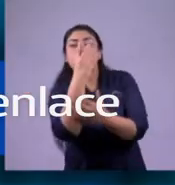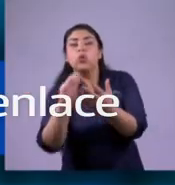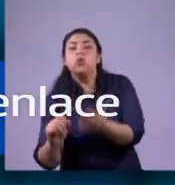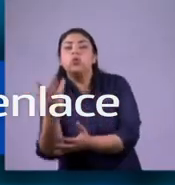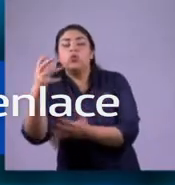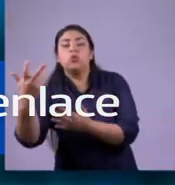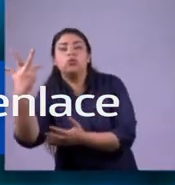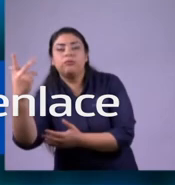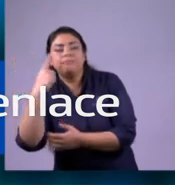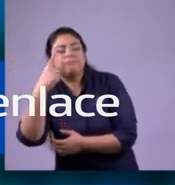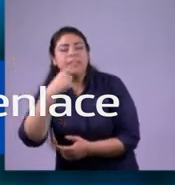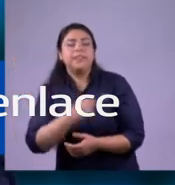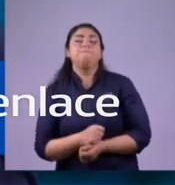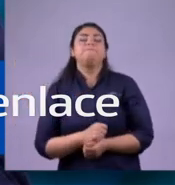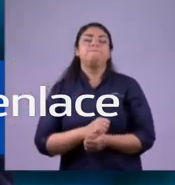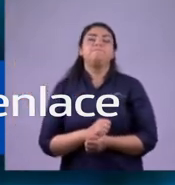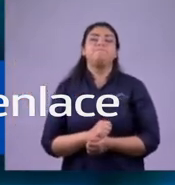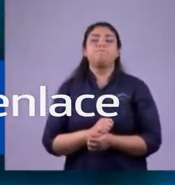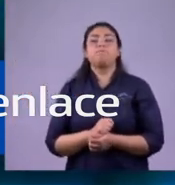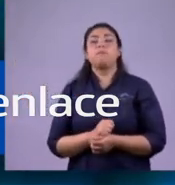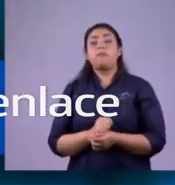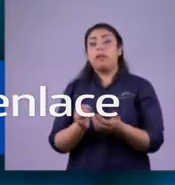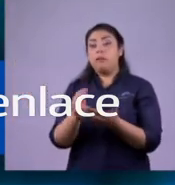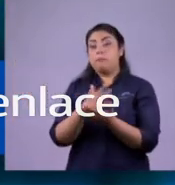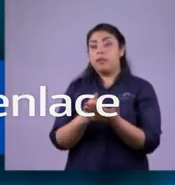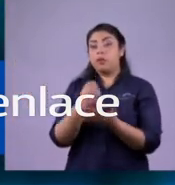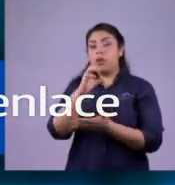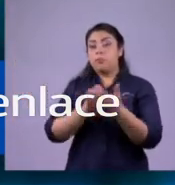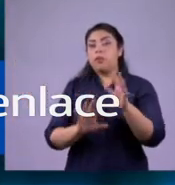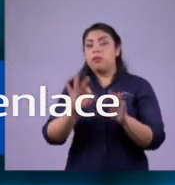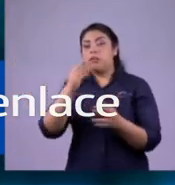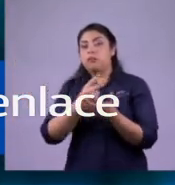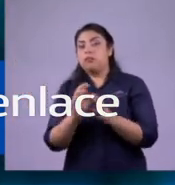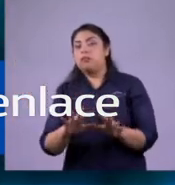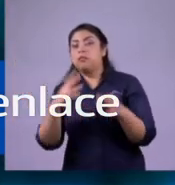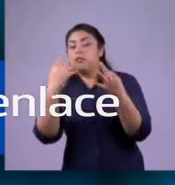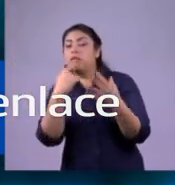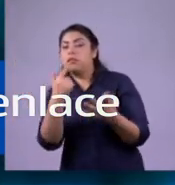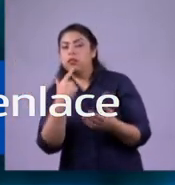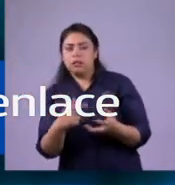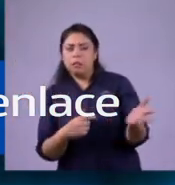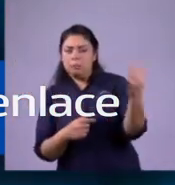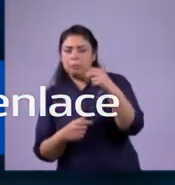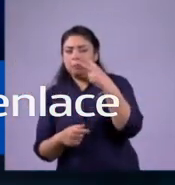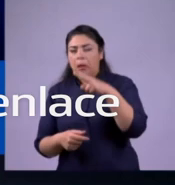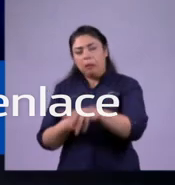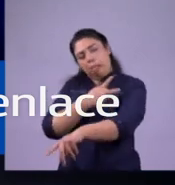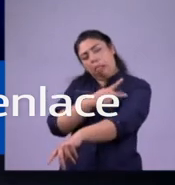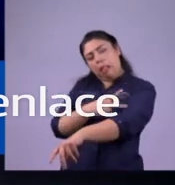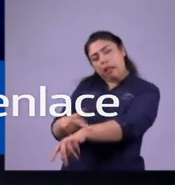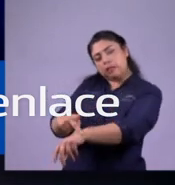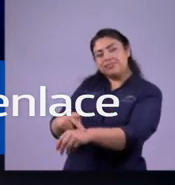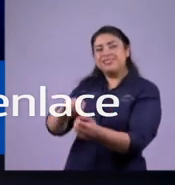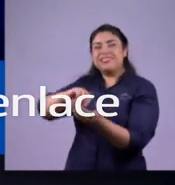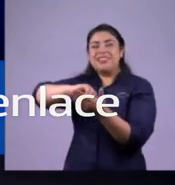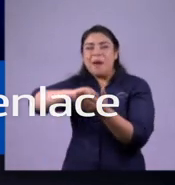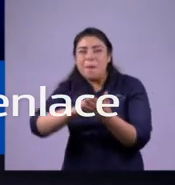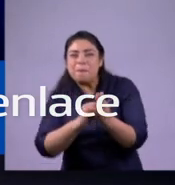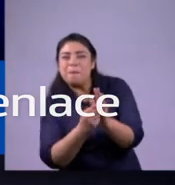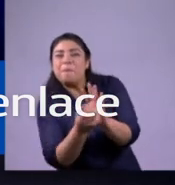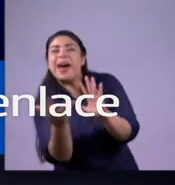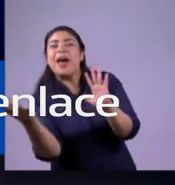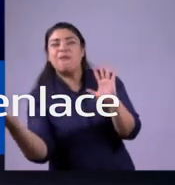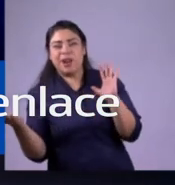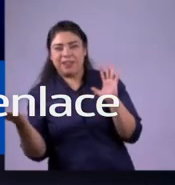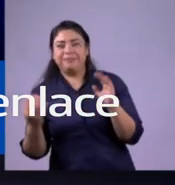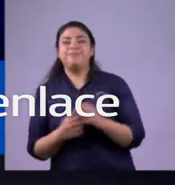en el verso 18 mateo 36 oír pues vosotros la palabra la parábola del sembrador cuando alguno oye la palabra